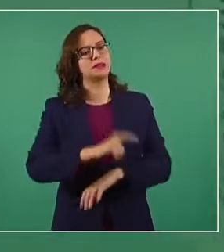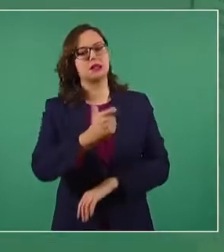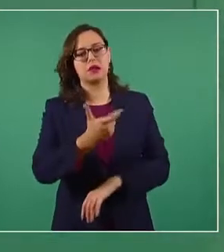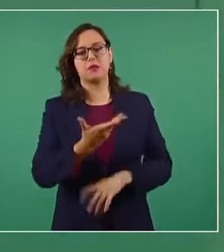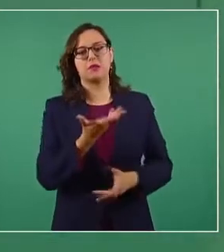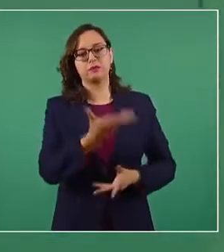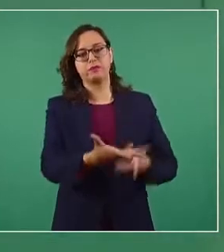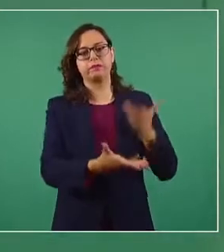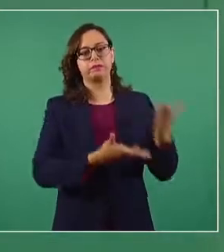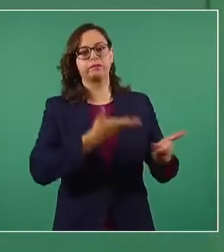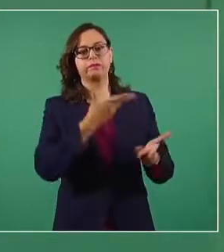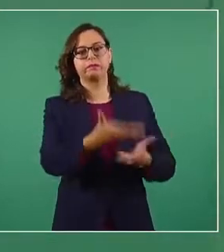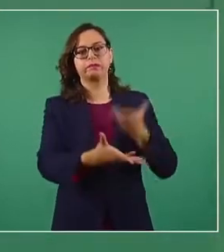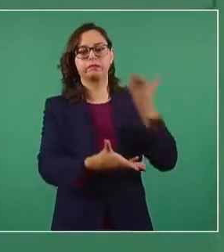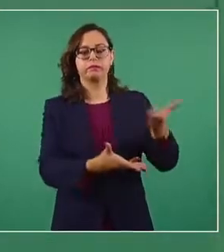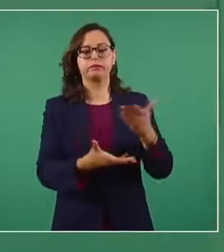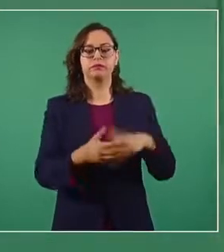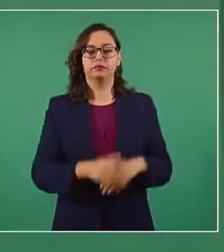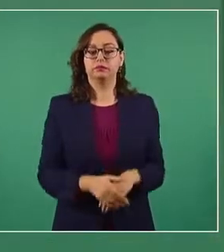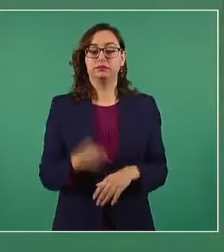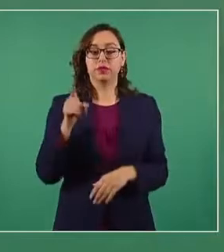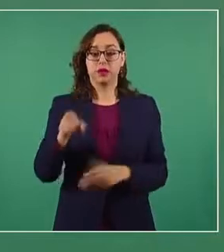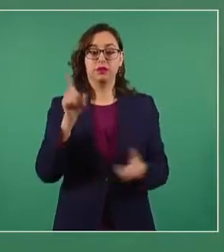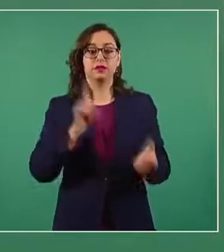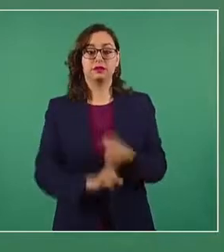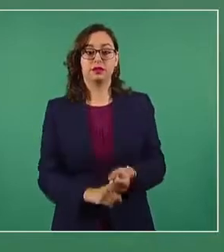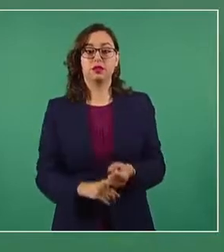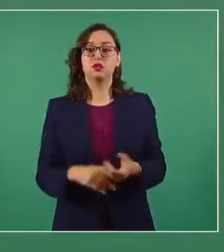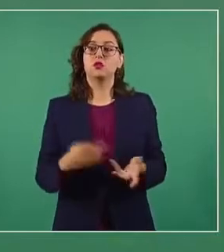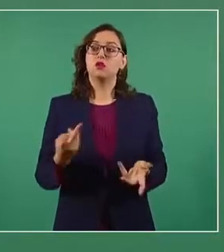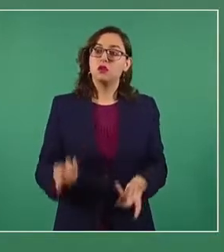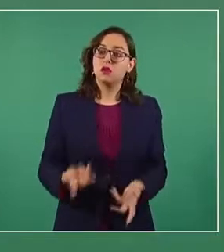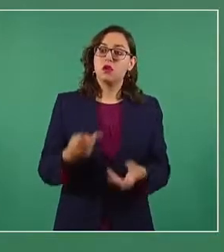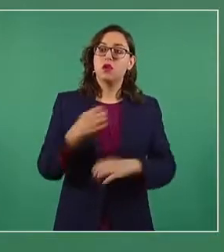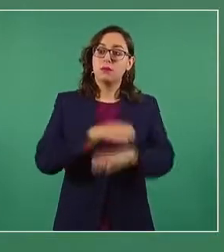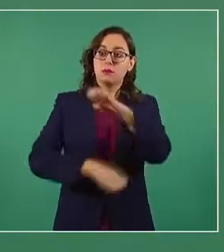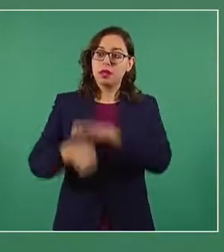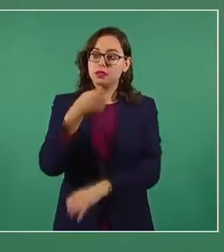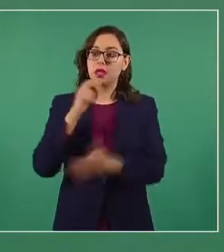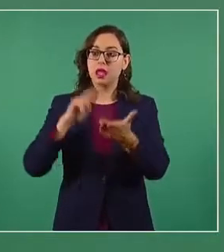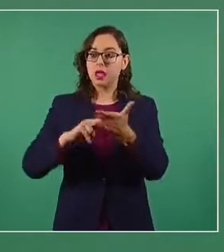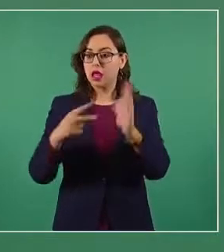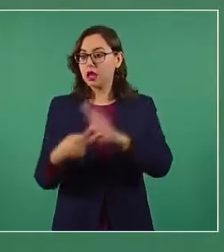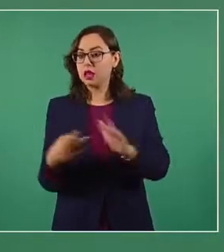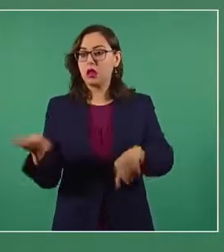y tenían más abogados que ingenieros.